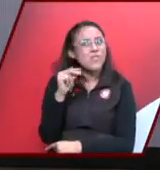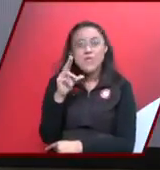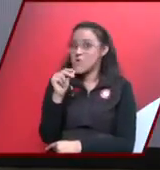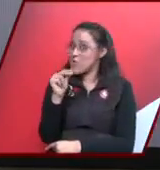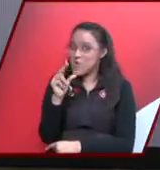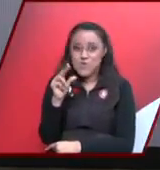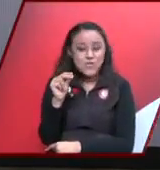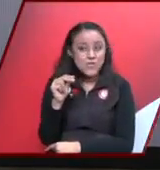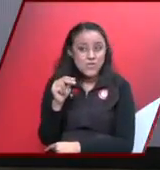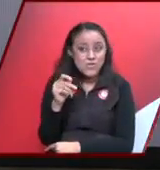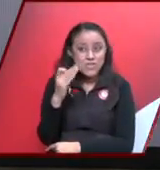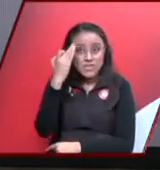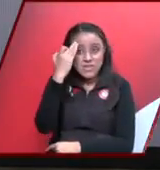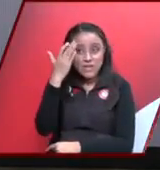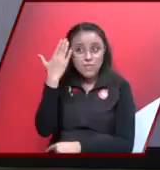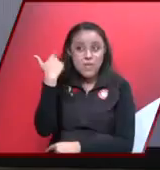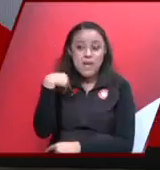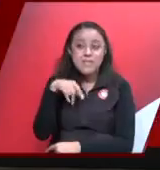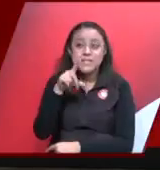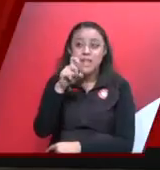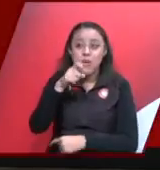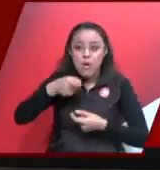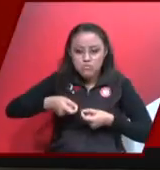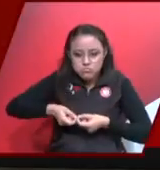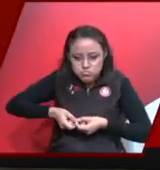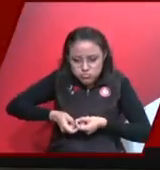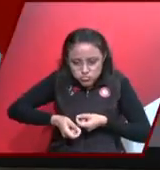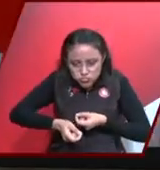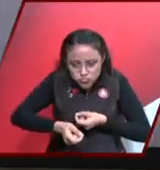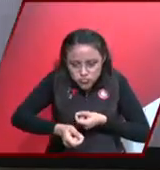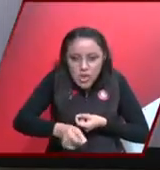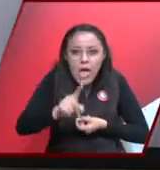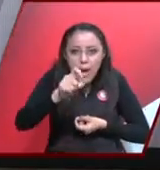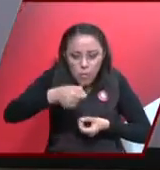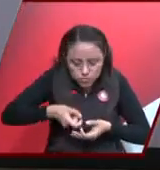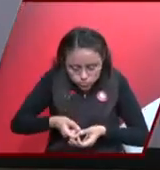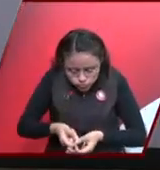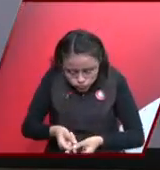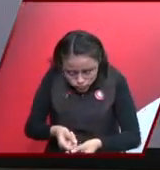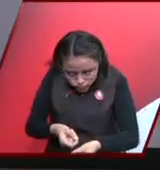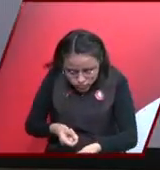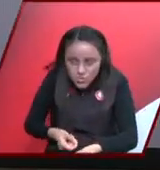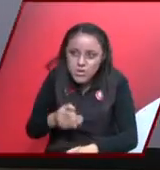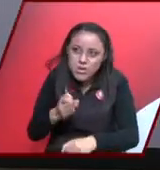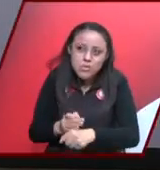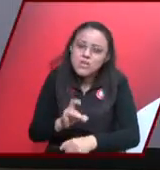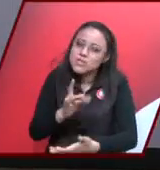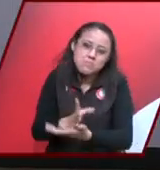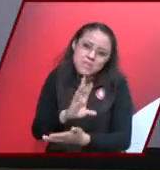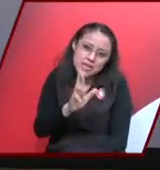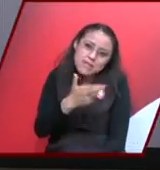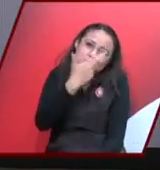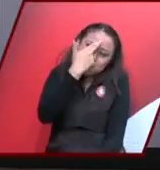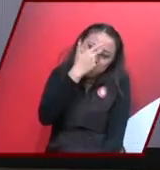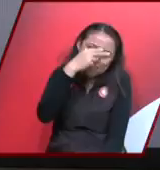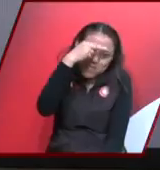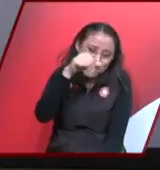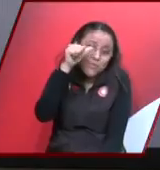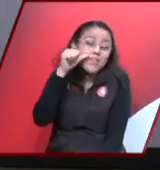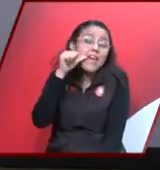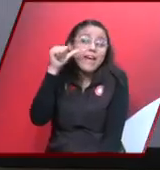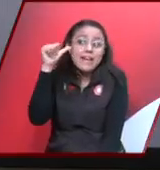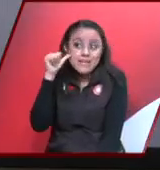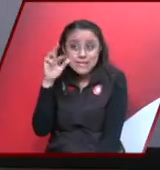No, era un verdadero acueducto que trasladaba líquido vital, agua. y hoy ha quedado como un recuerdo de aquel México de